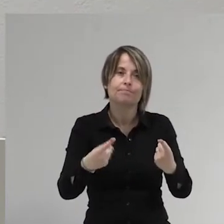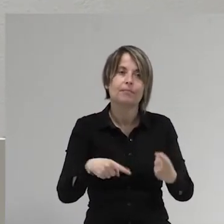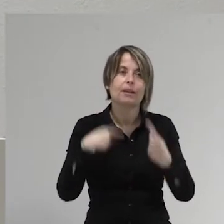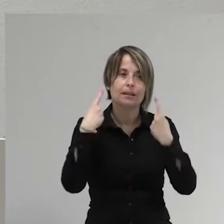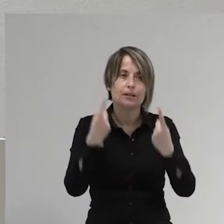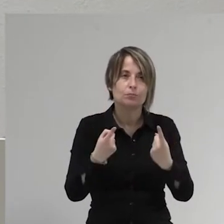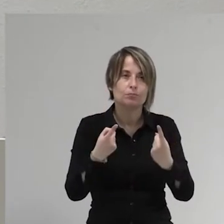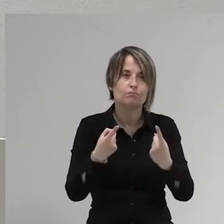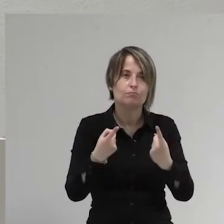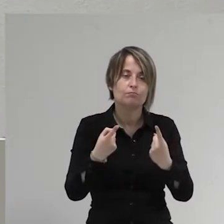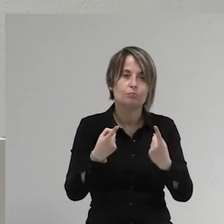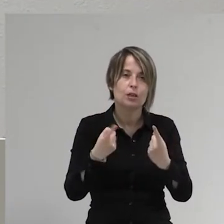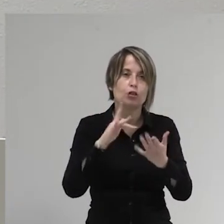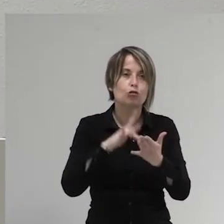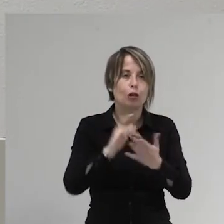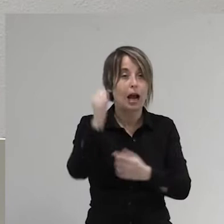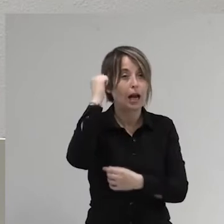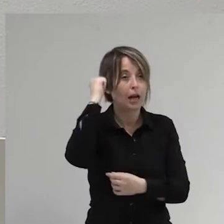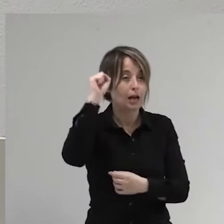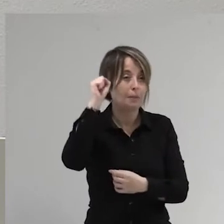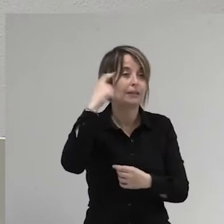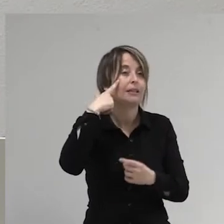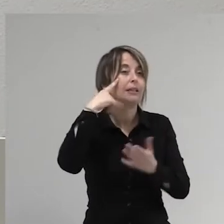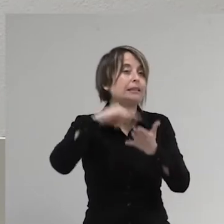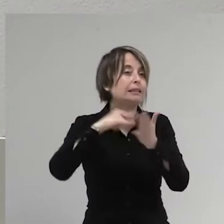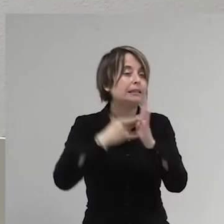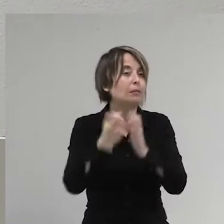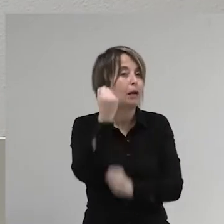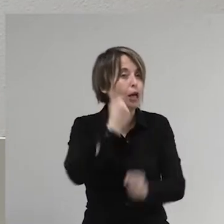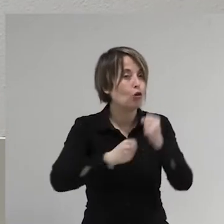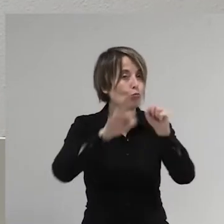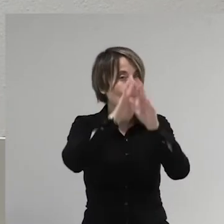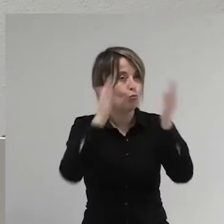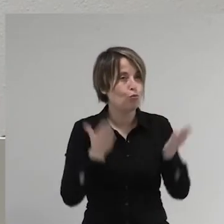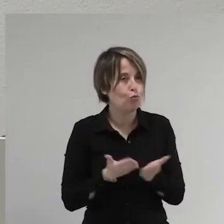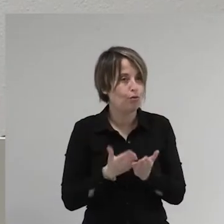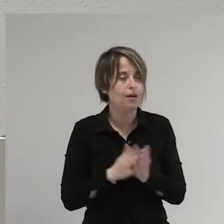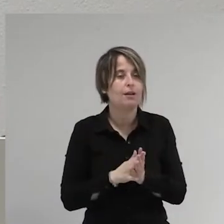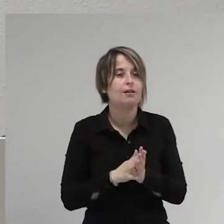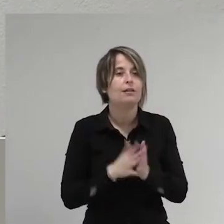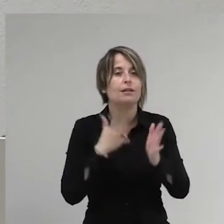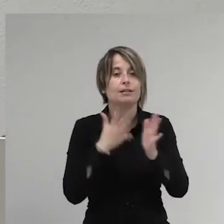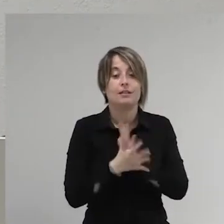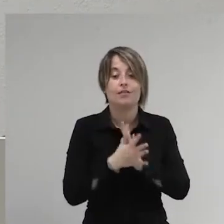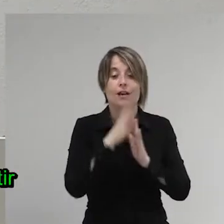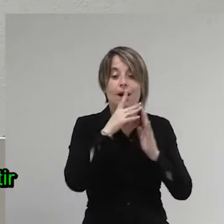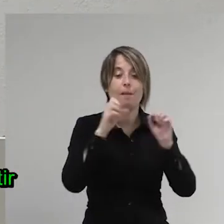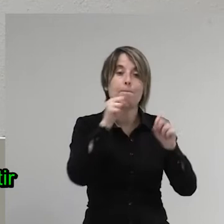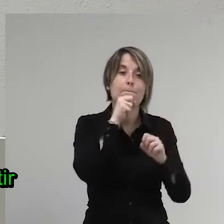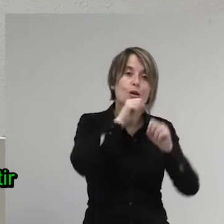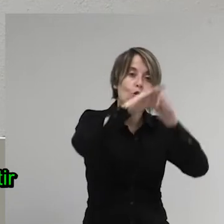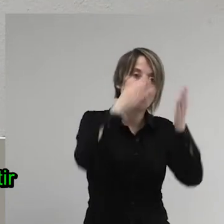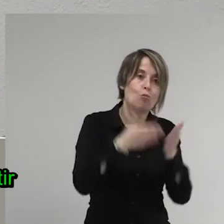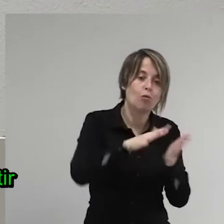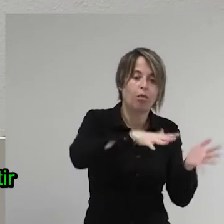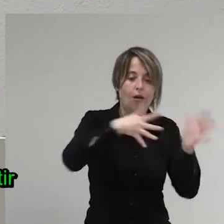desarrollar el capitalismo como sistema económico mundial, ¿no? La apertura del viejo mundo al nuevo mundo requería de mano